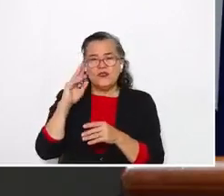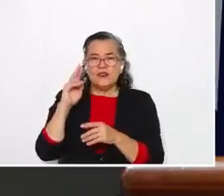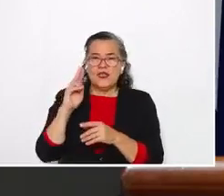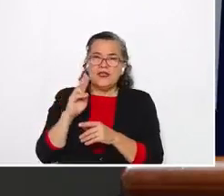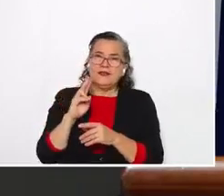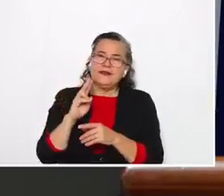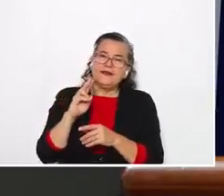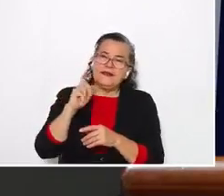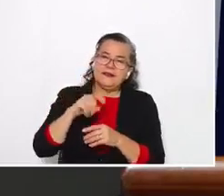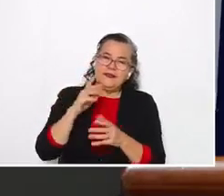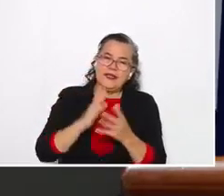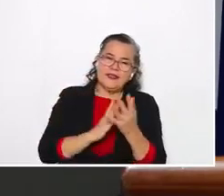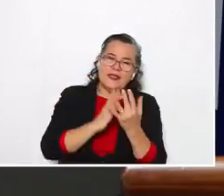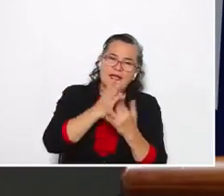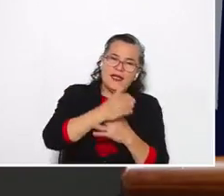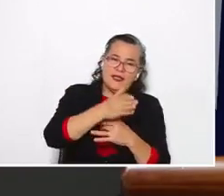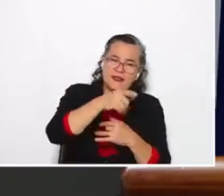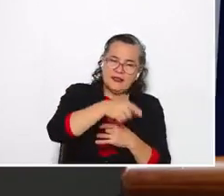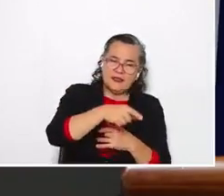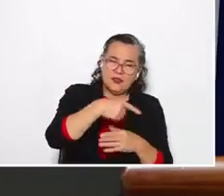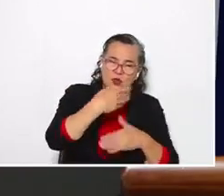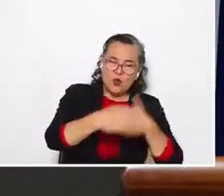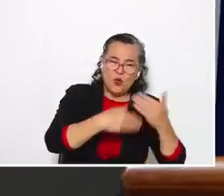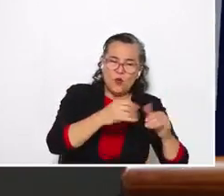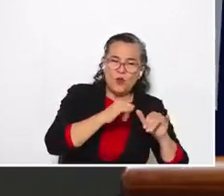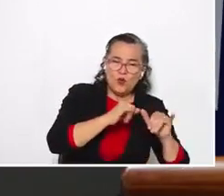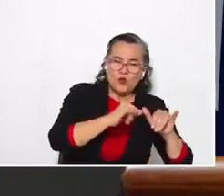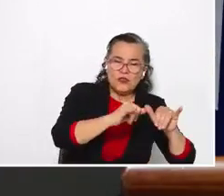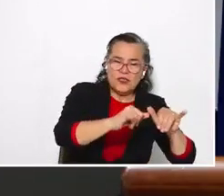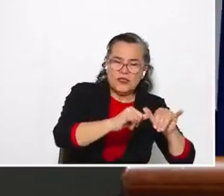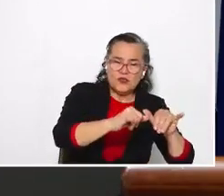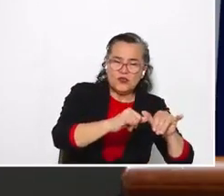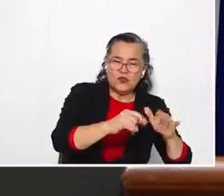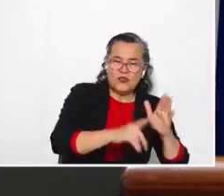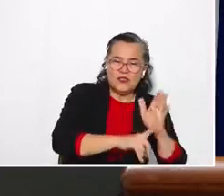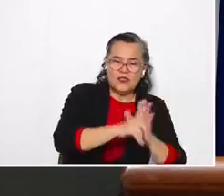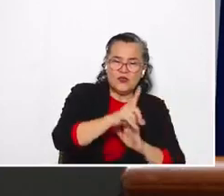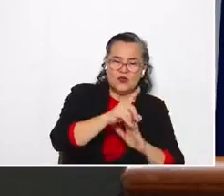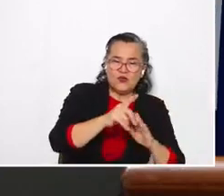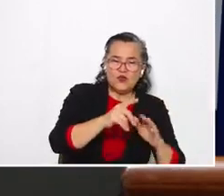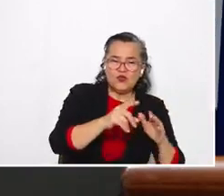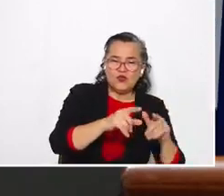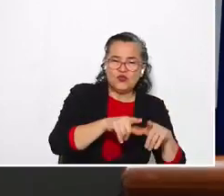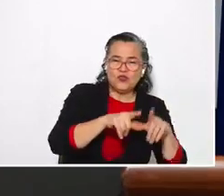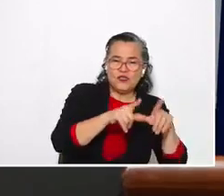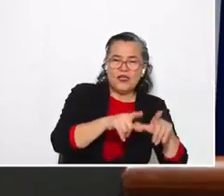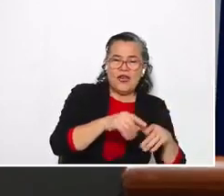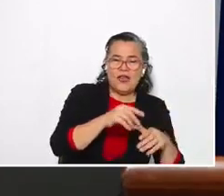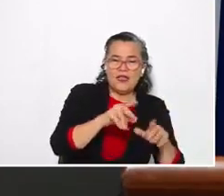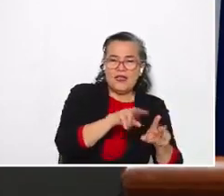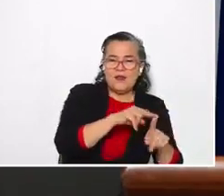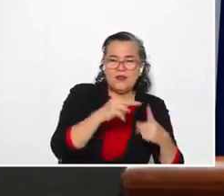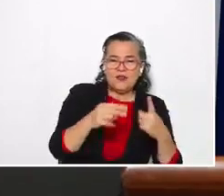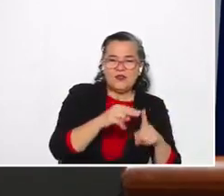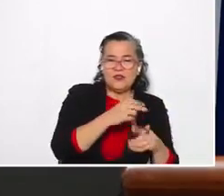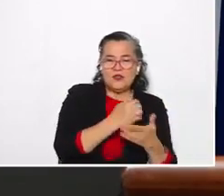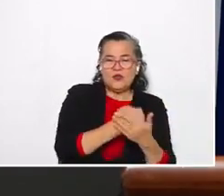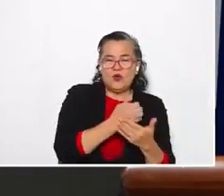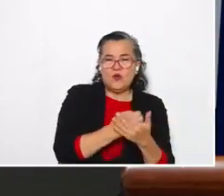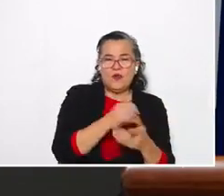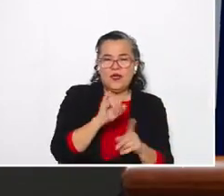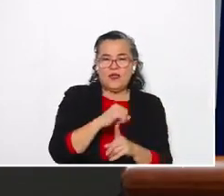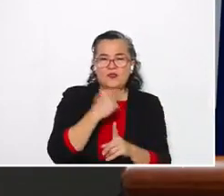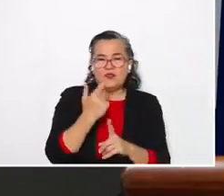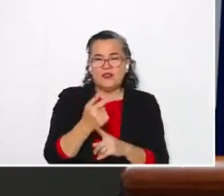entrar y permanecer en un proceso de desarrollo sostenible en las dimensiones económica, social